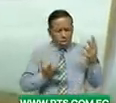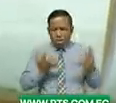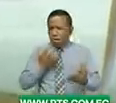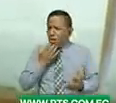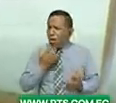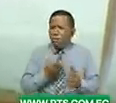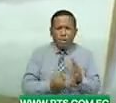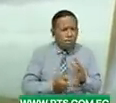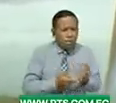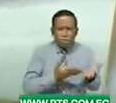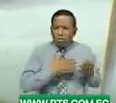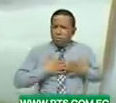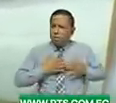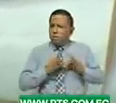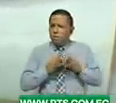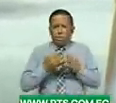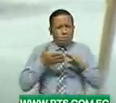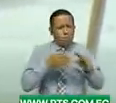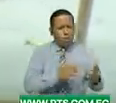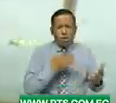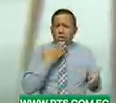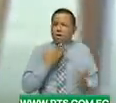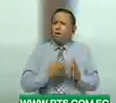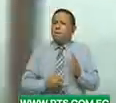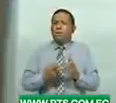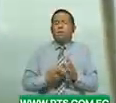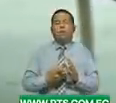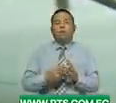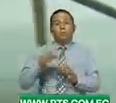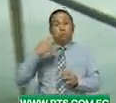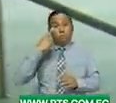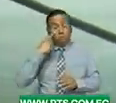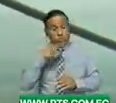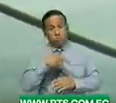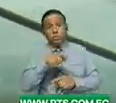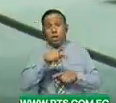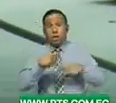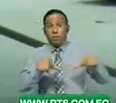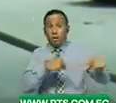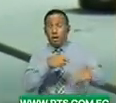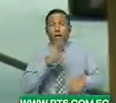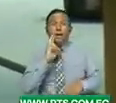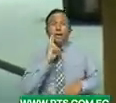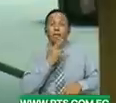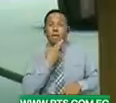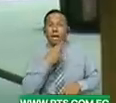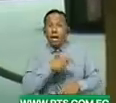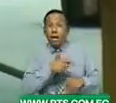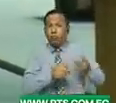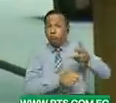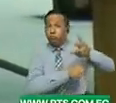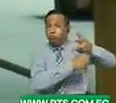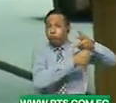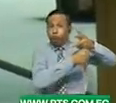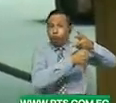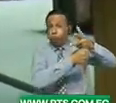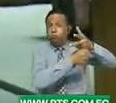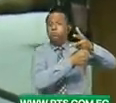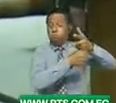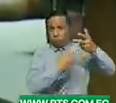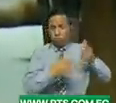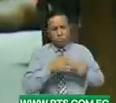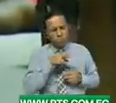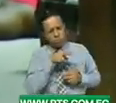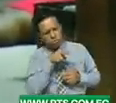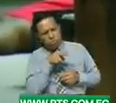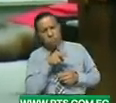exactamente ocurrió en este sitio, donde de lo que podemos observar en el local, en el exterior hay cámaras de videovigilancia, donde